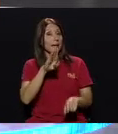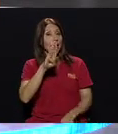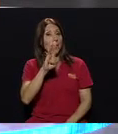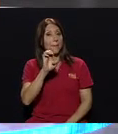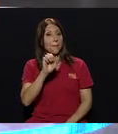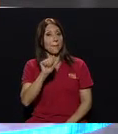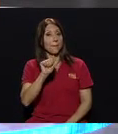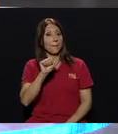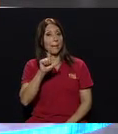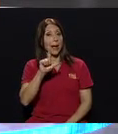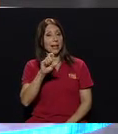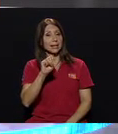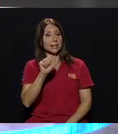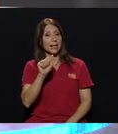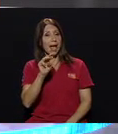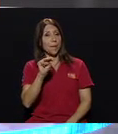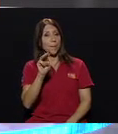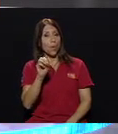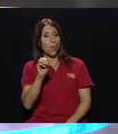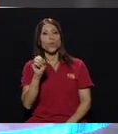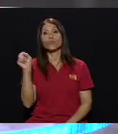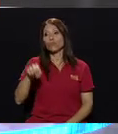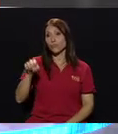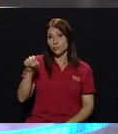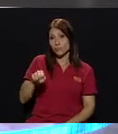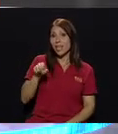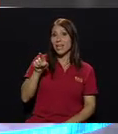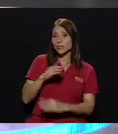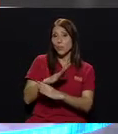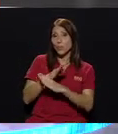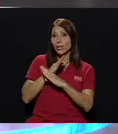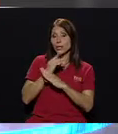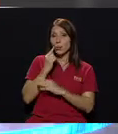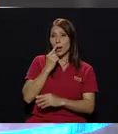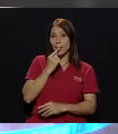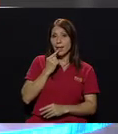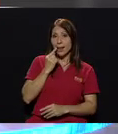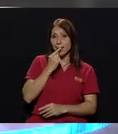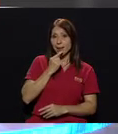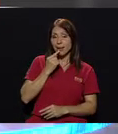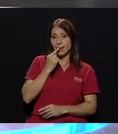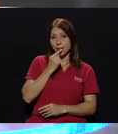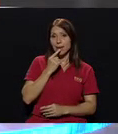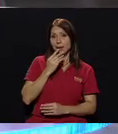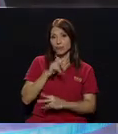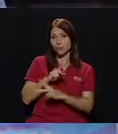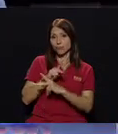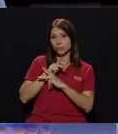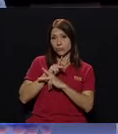está el bálsamo también. El bálsamo, lógicamente, ahí, protección labial, que incluso tiene protector